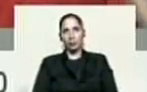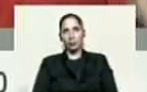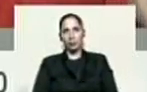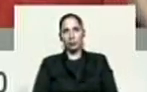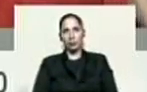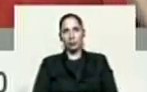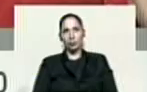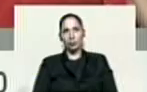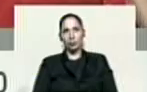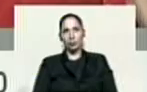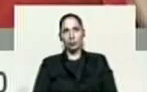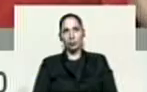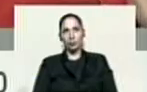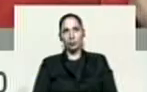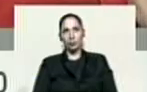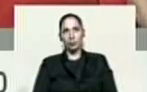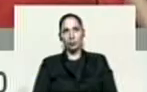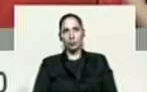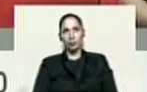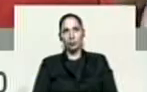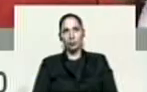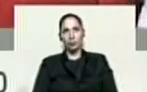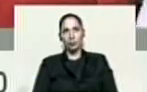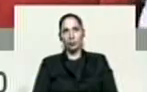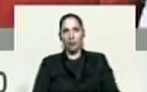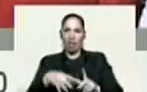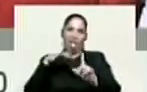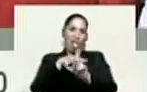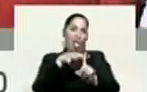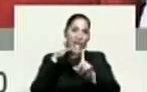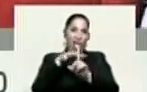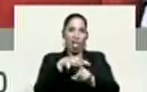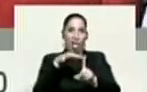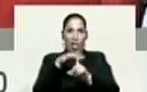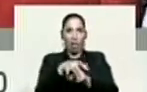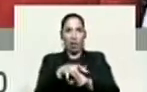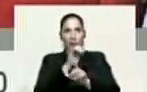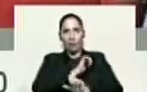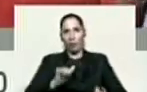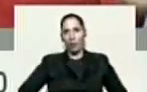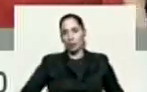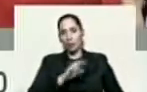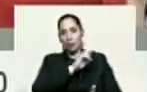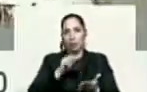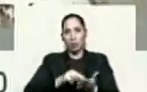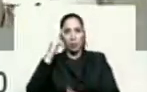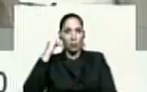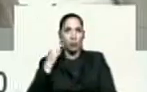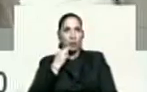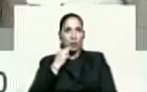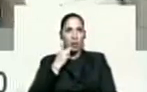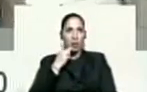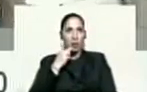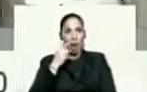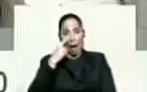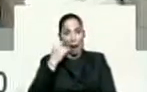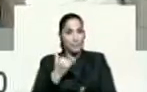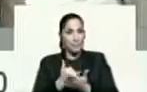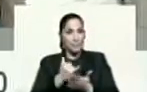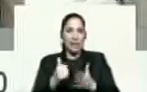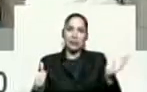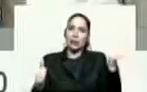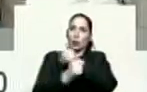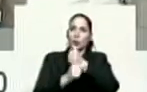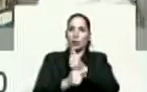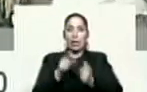de lanzarle a la Fuerza Armada flores para ver si conseguían allí algo, ahora le están lanzando flores al